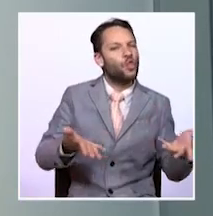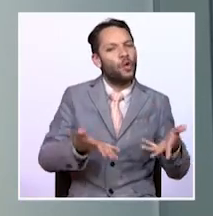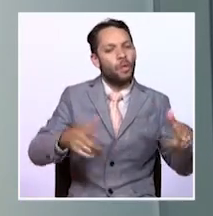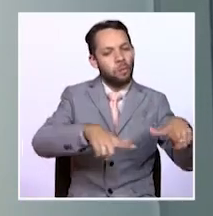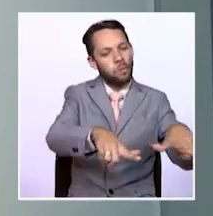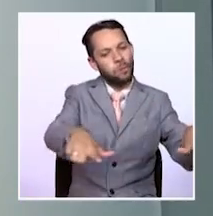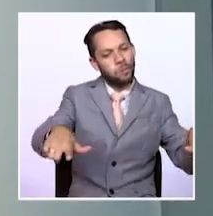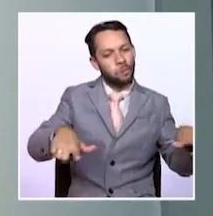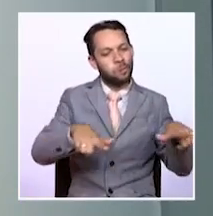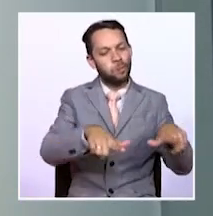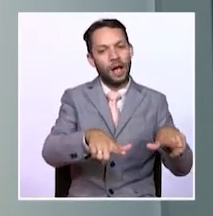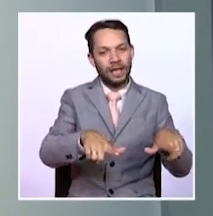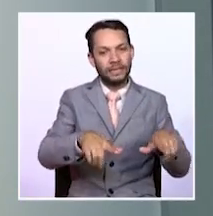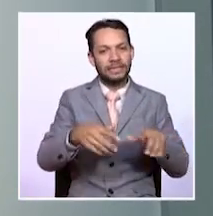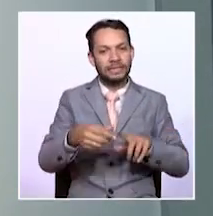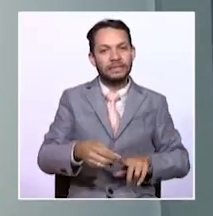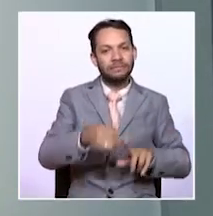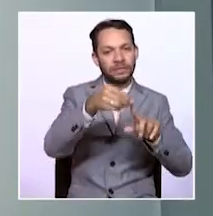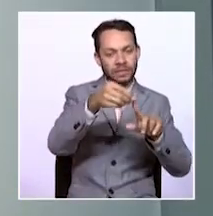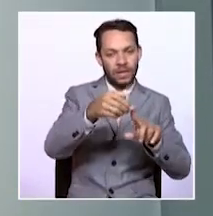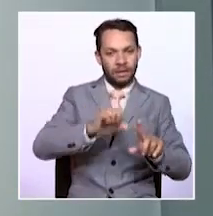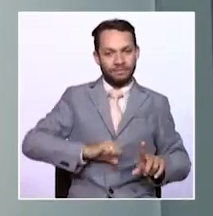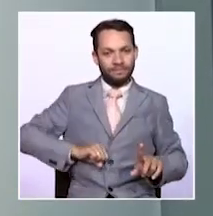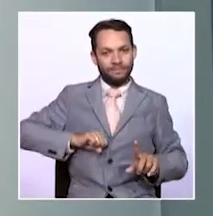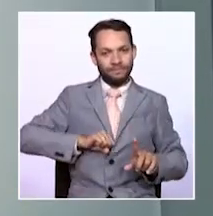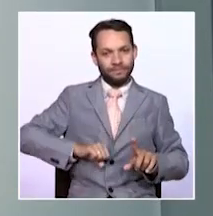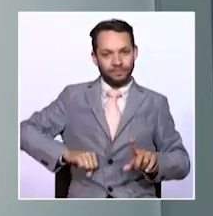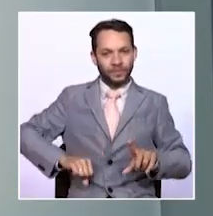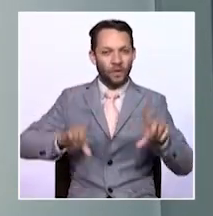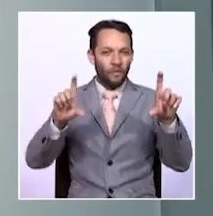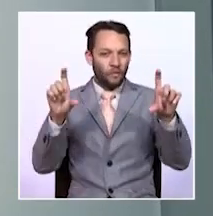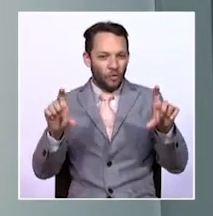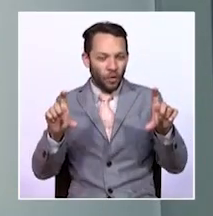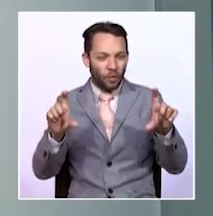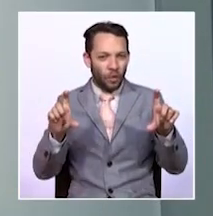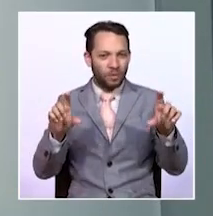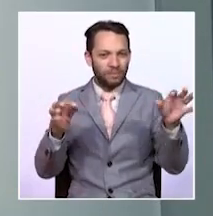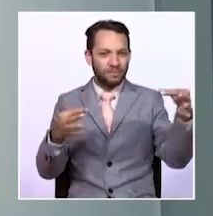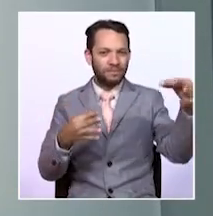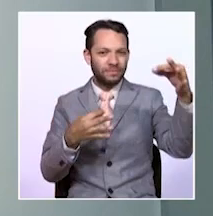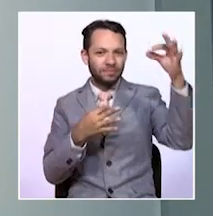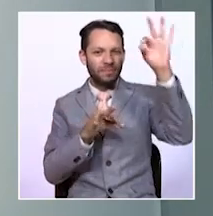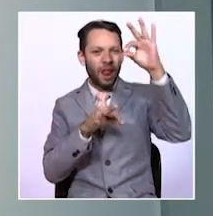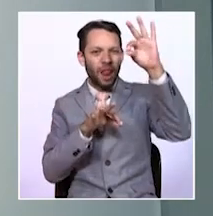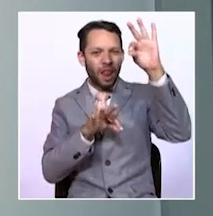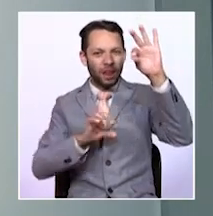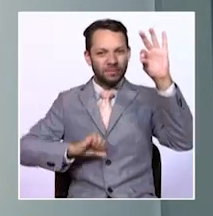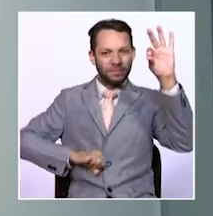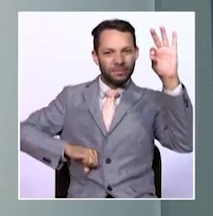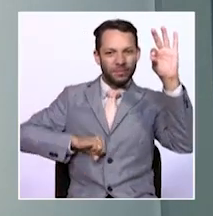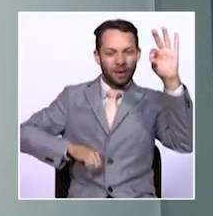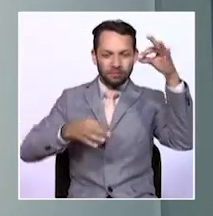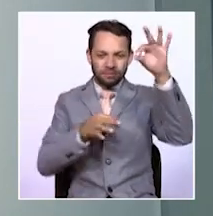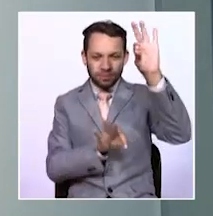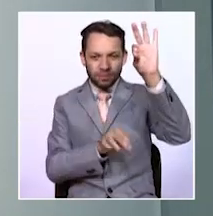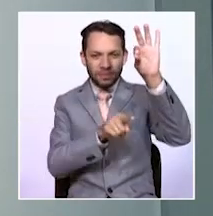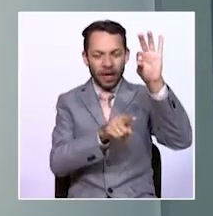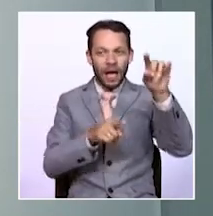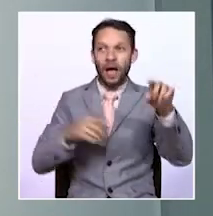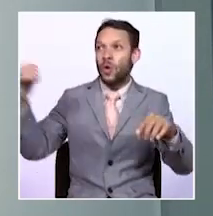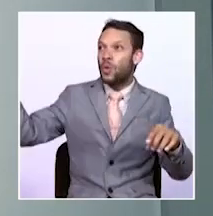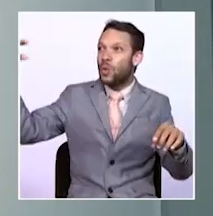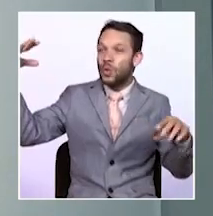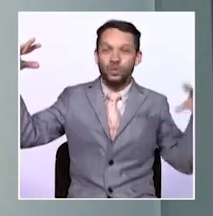de imágenes diagnósticas. Por esa razón ustedes pueden ver un poquito diferente la luminosidad, porque